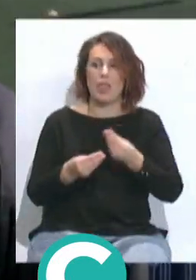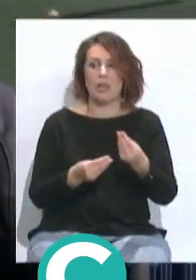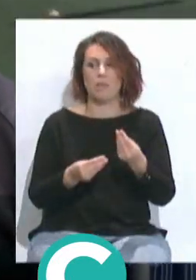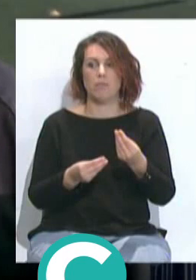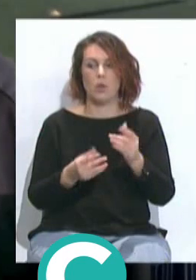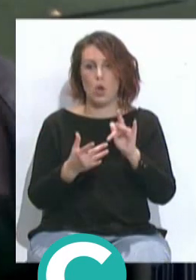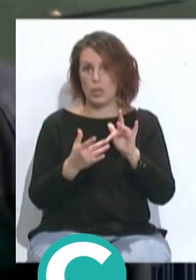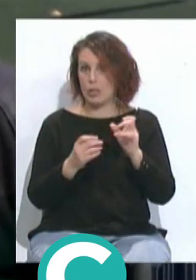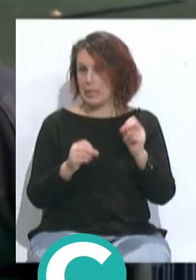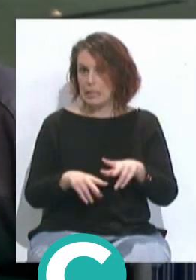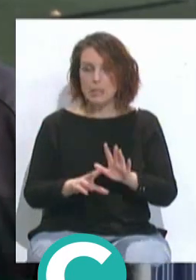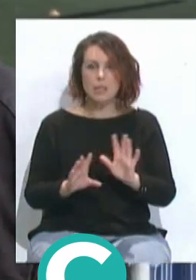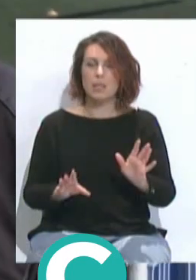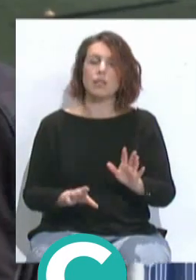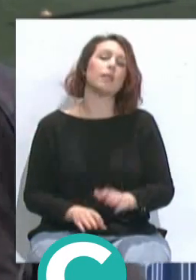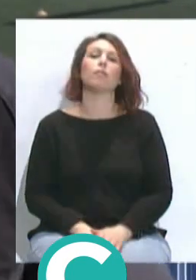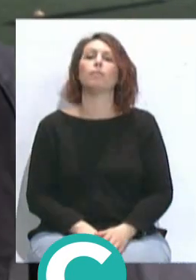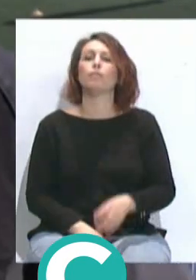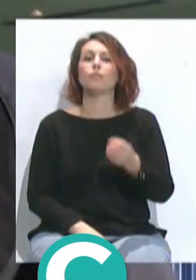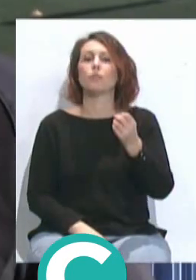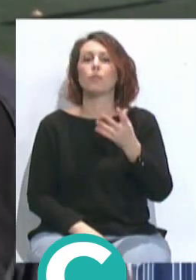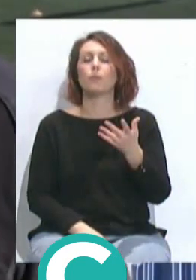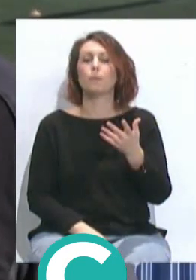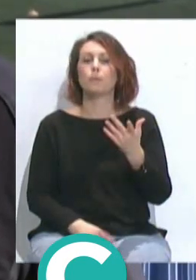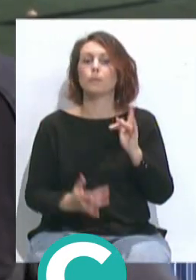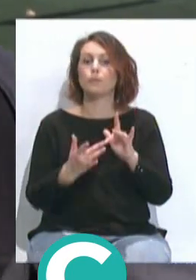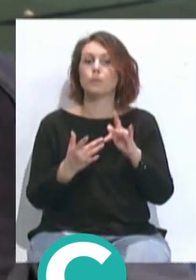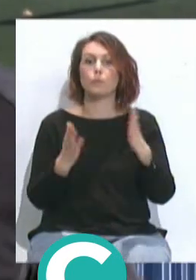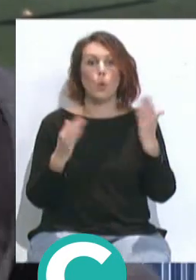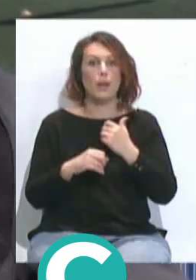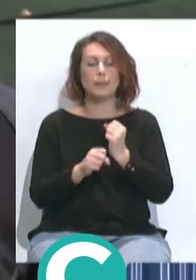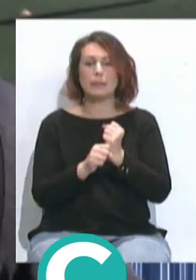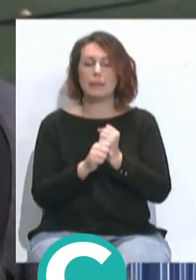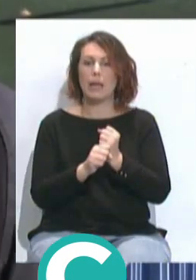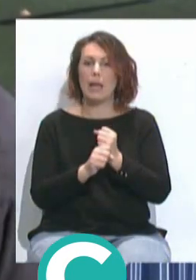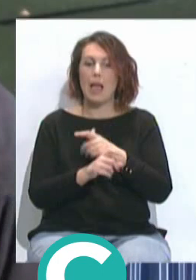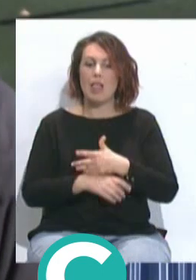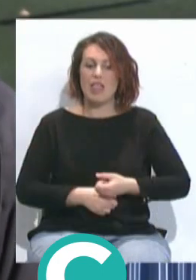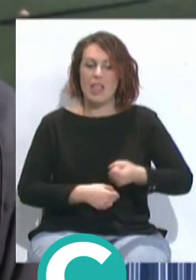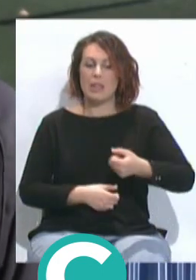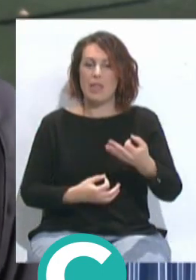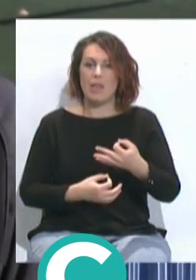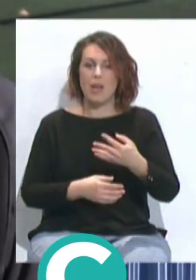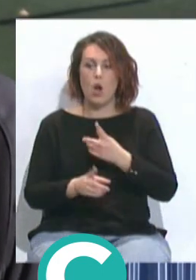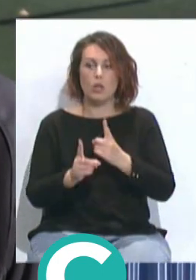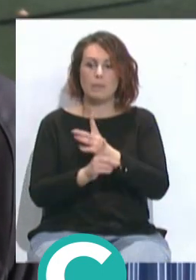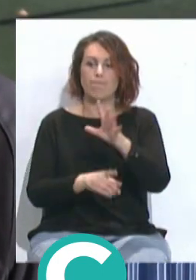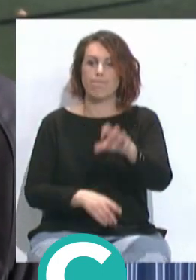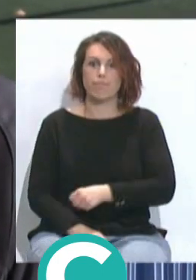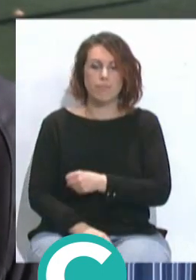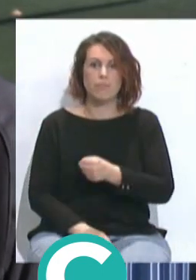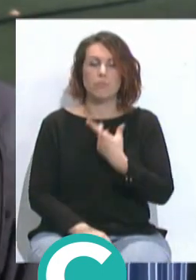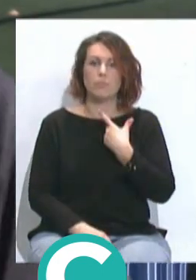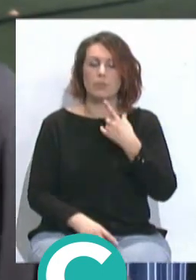es sin contacto en el que bueno pues no hay contacto ninguno se trabaja con unas cintas que tú tienes que arrancarle al rival y